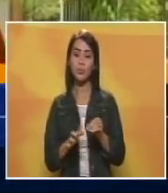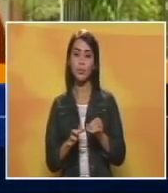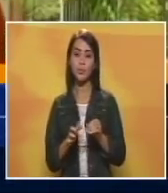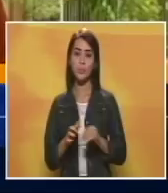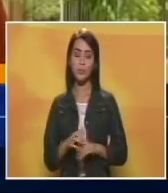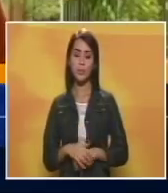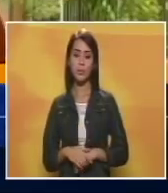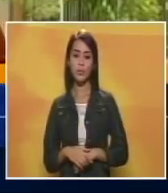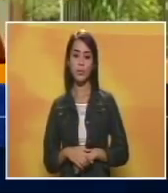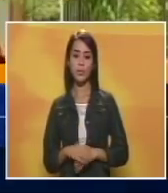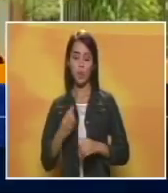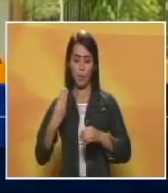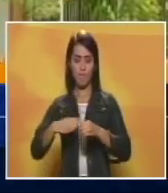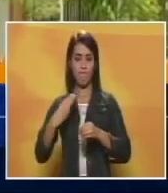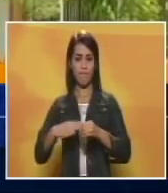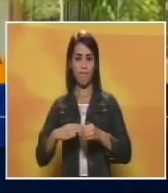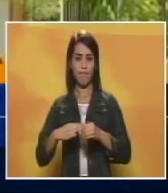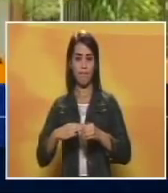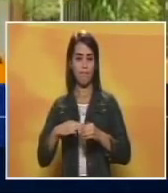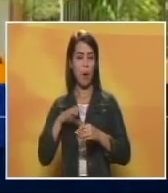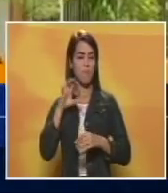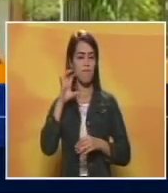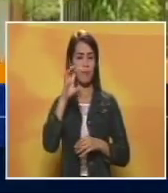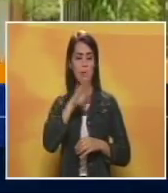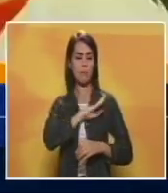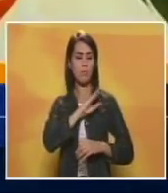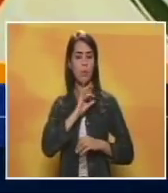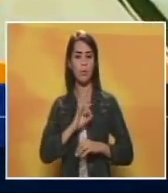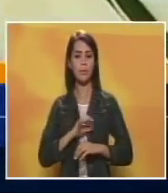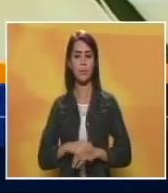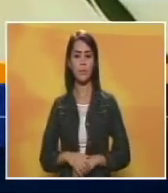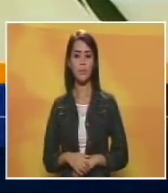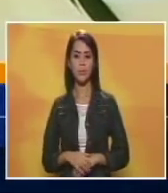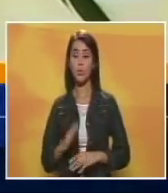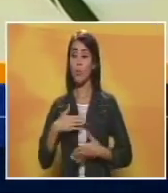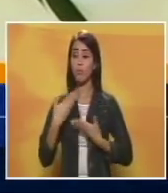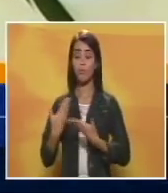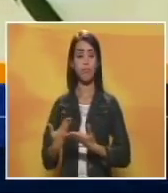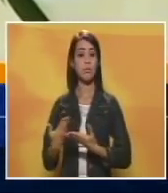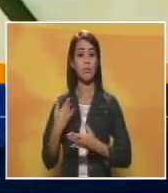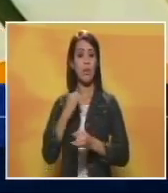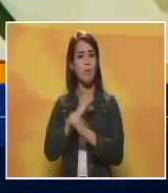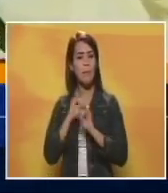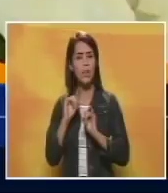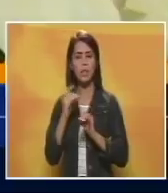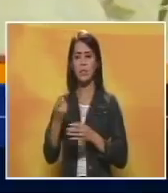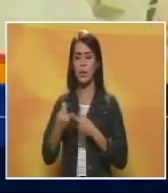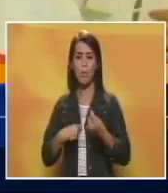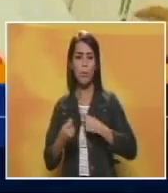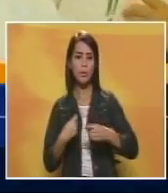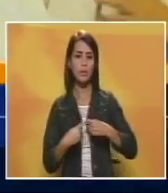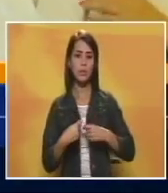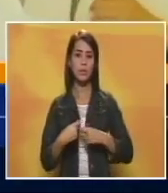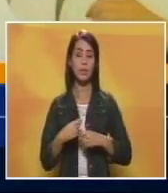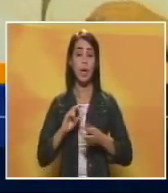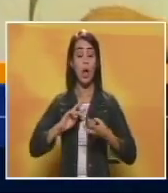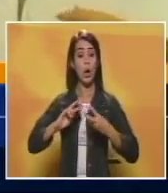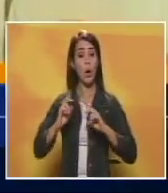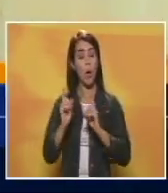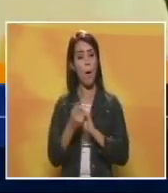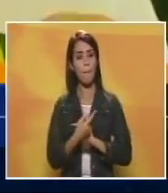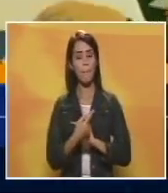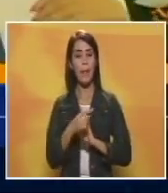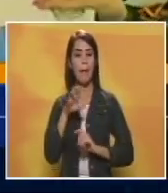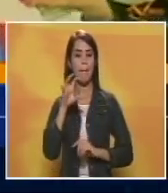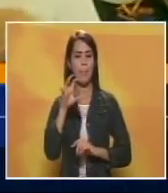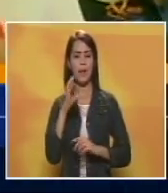criptomoneda soberana del país. No es entregar la soberanía monetaria, comercial, convertir el país en una